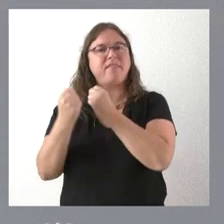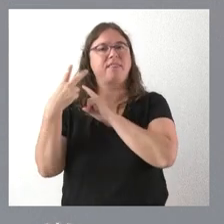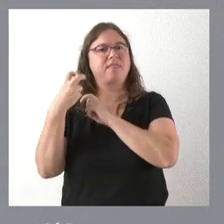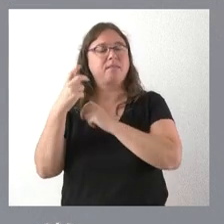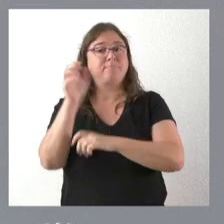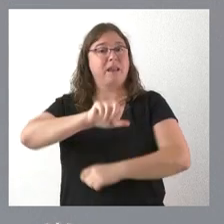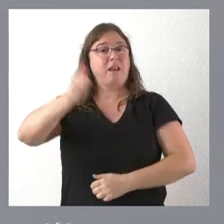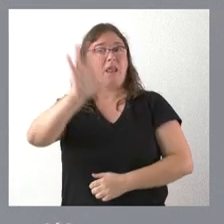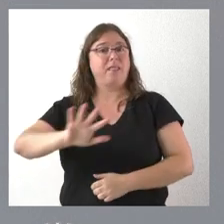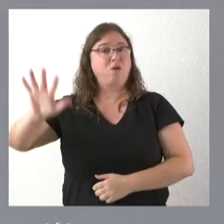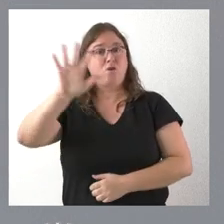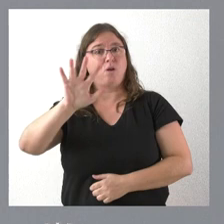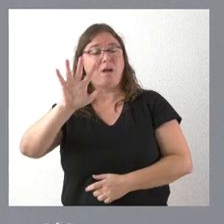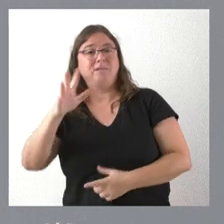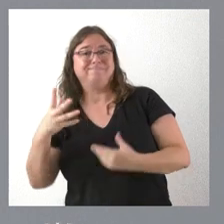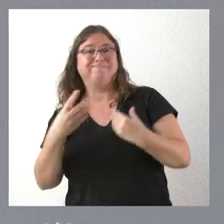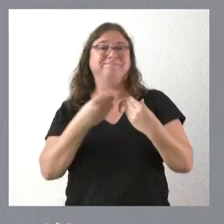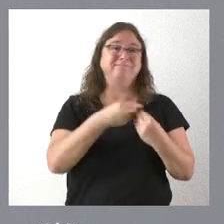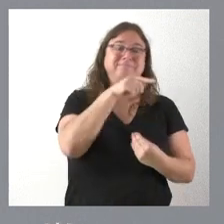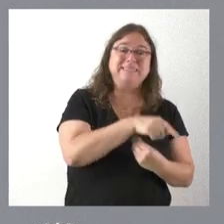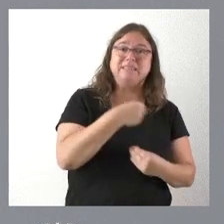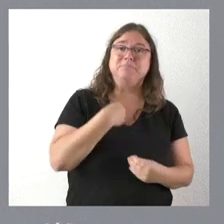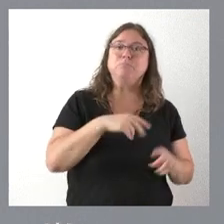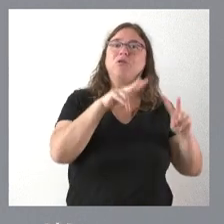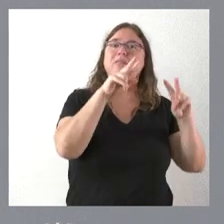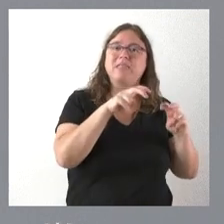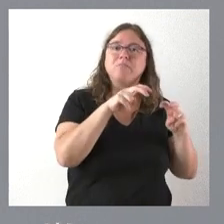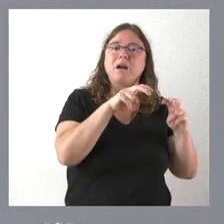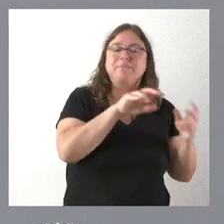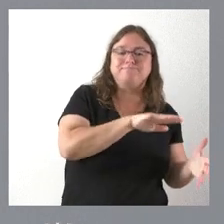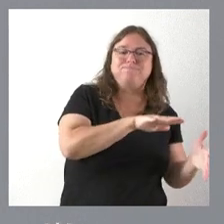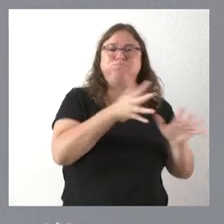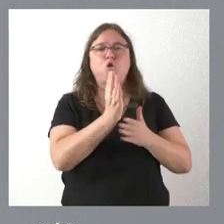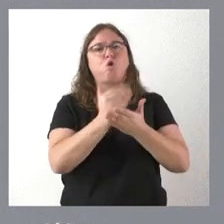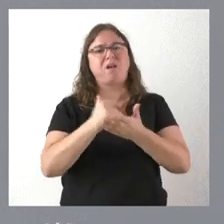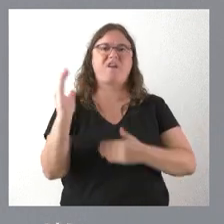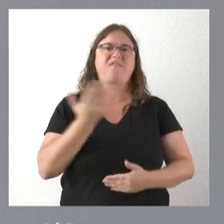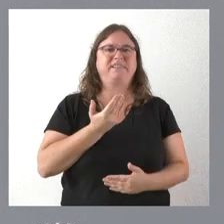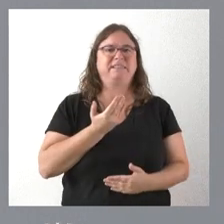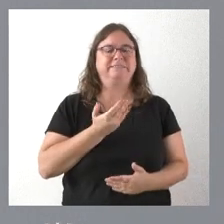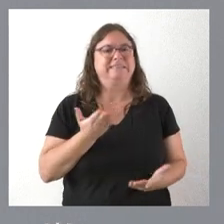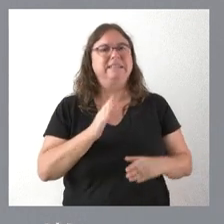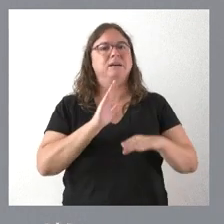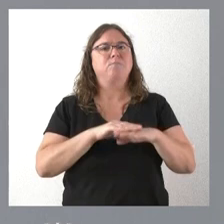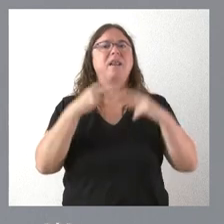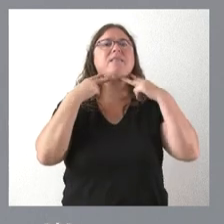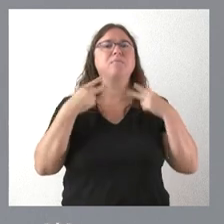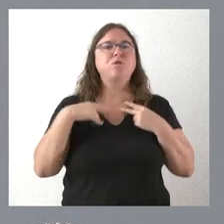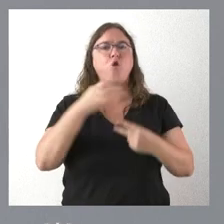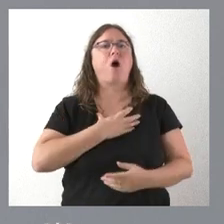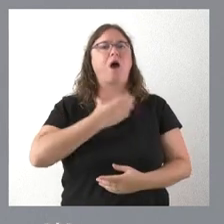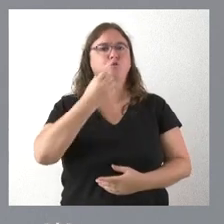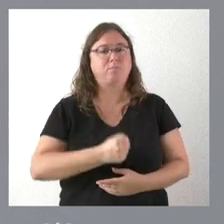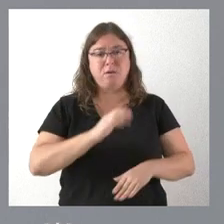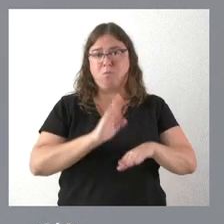a nivel nacional con que esta indefinición a su vez se pudiera trasladar hacia las comunidades autónomas hacia las diputaciones y hacia los ayuntamientos